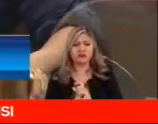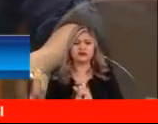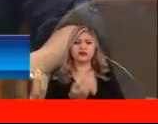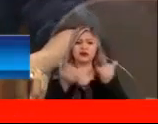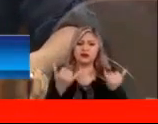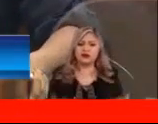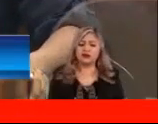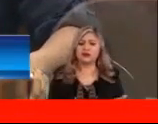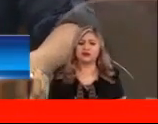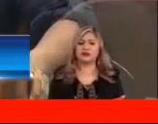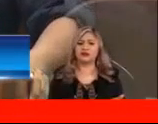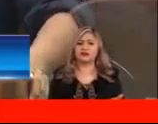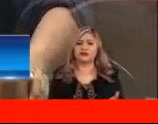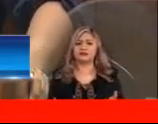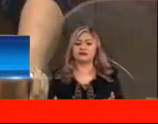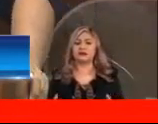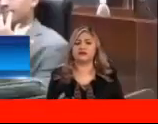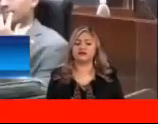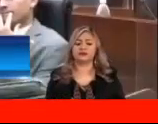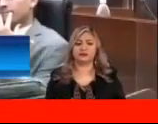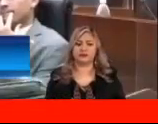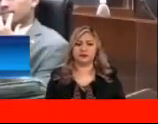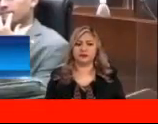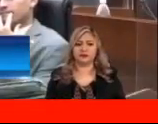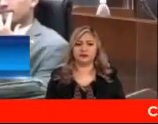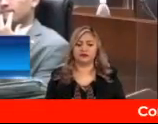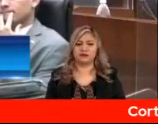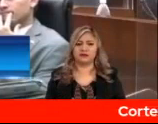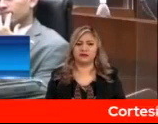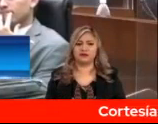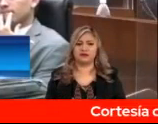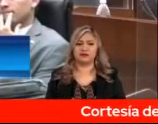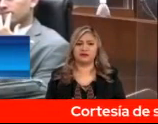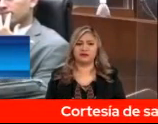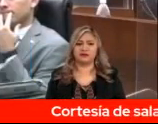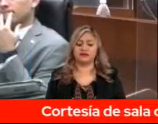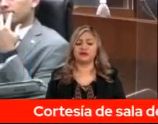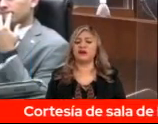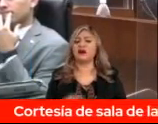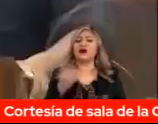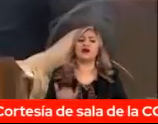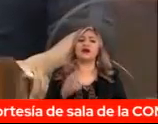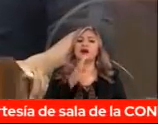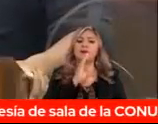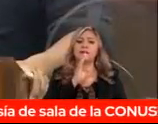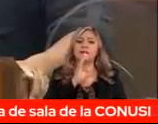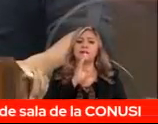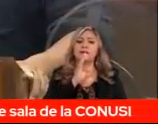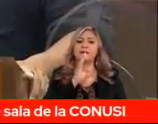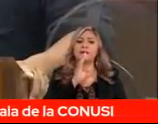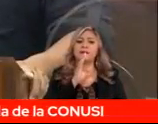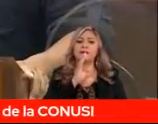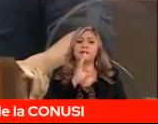el status quo de los ricos. Finalmente, queremos hablar del seguro social.